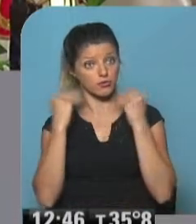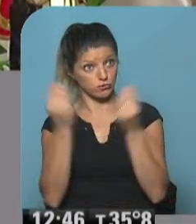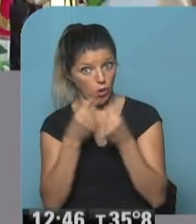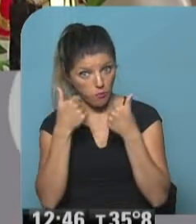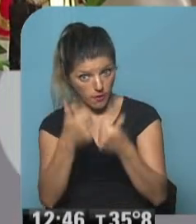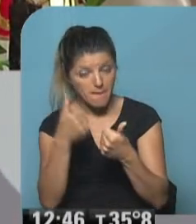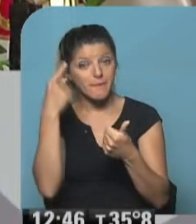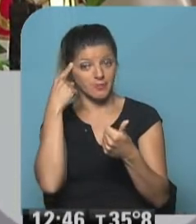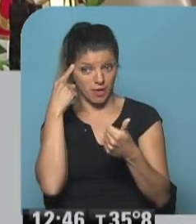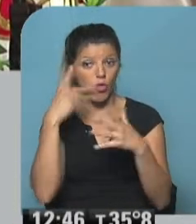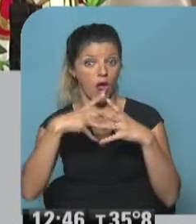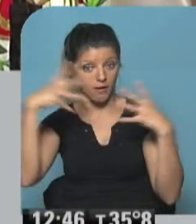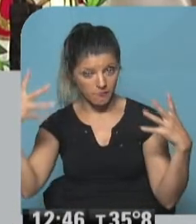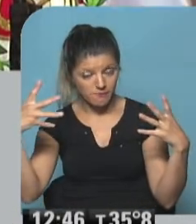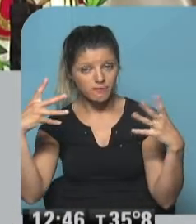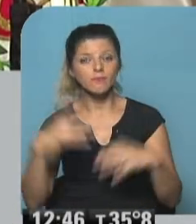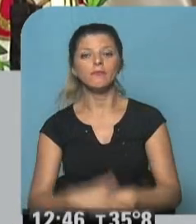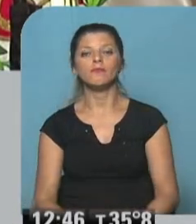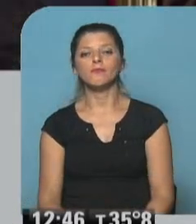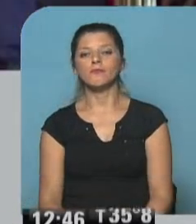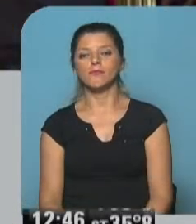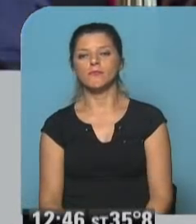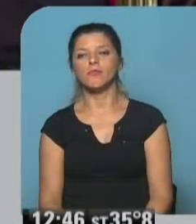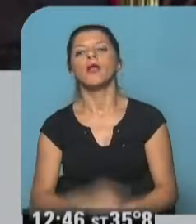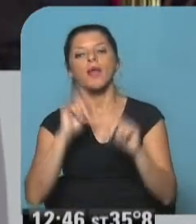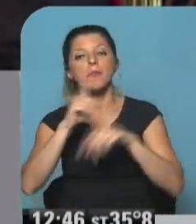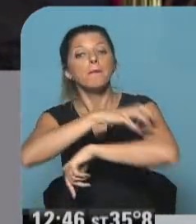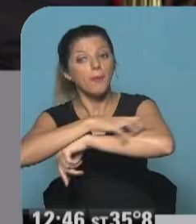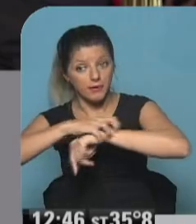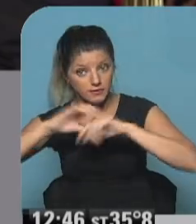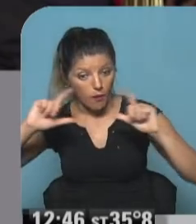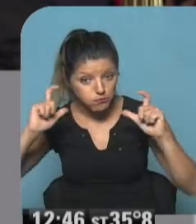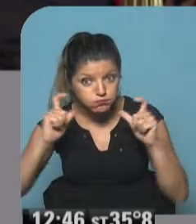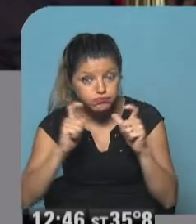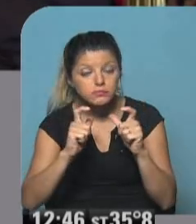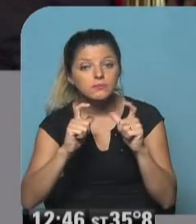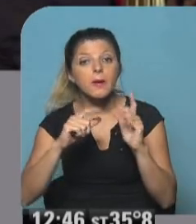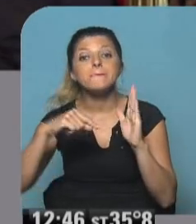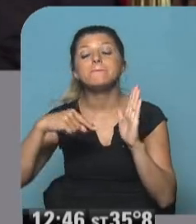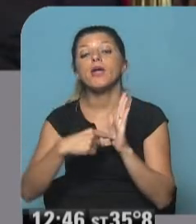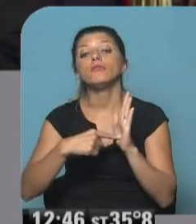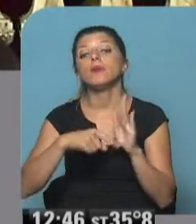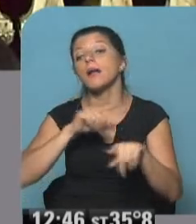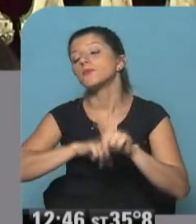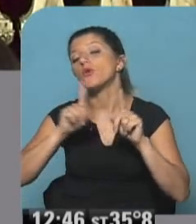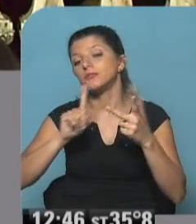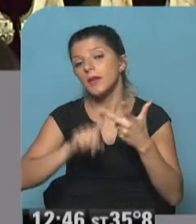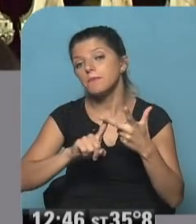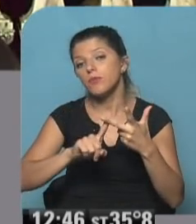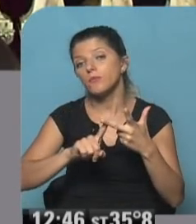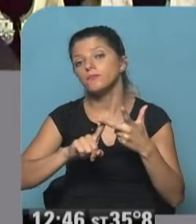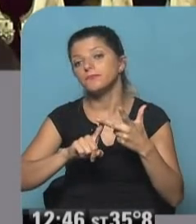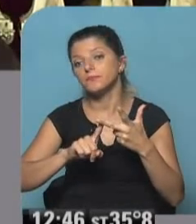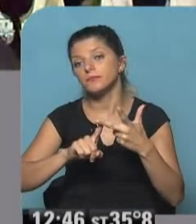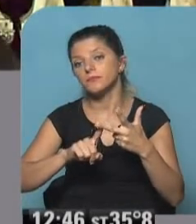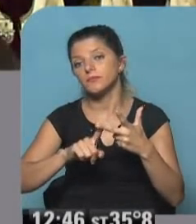términos macro, que ha permitido reducir la pobreza, pero que genera demandas de insatisfacción, sobre